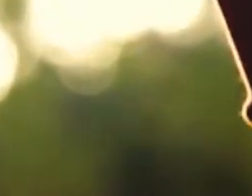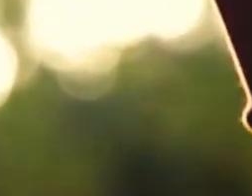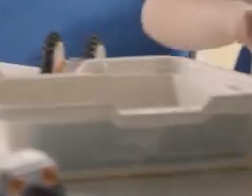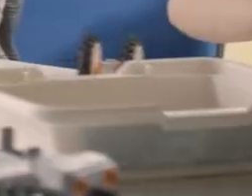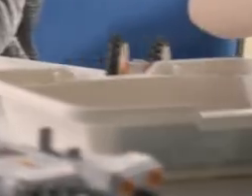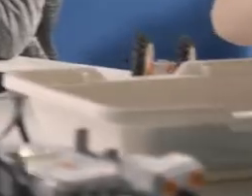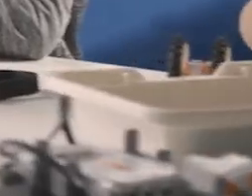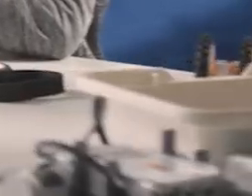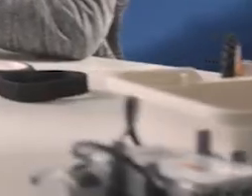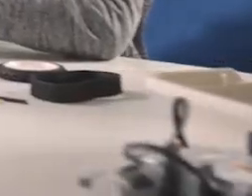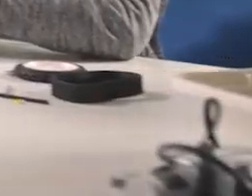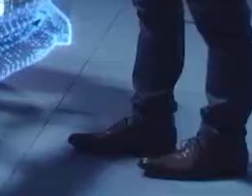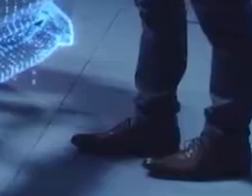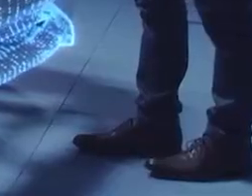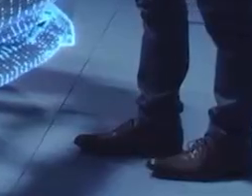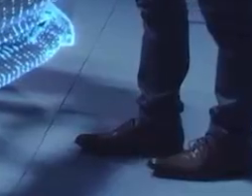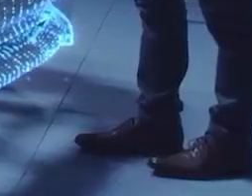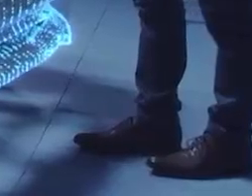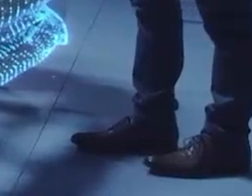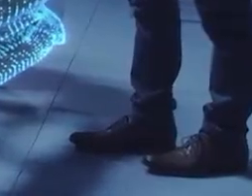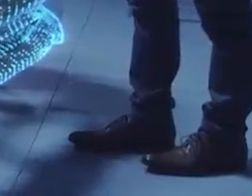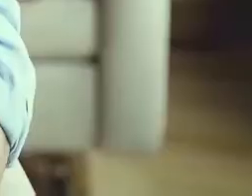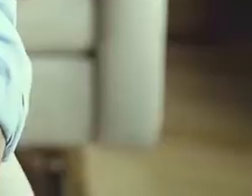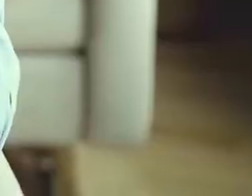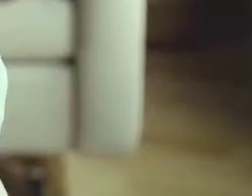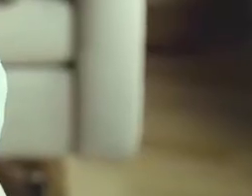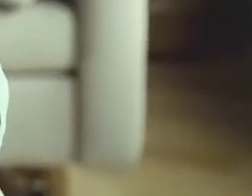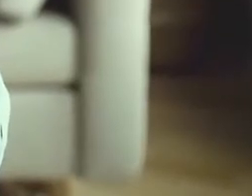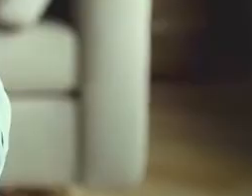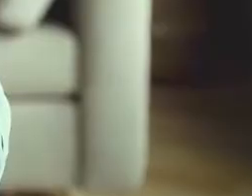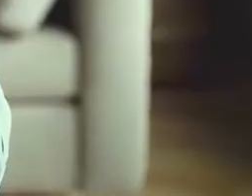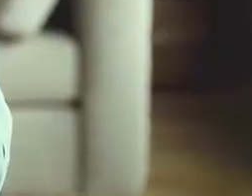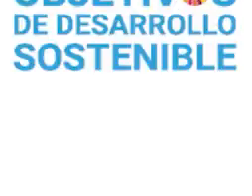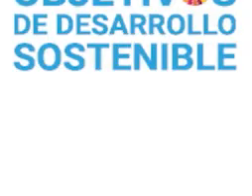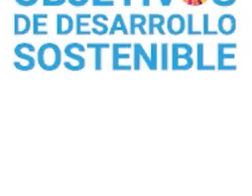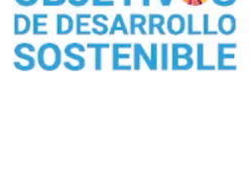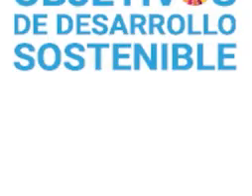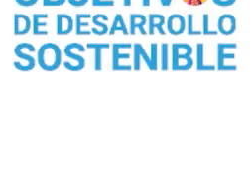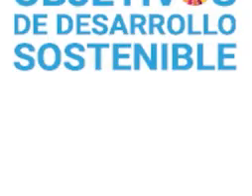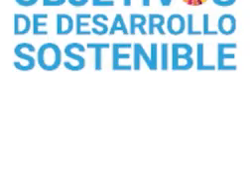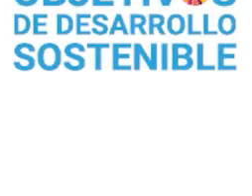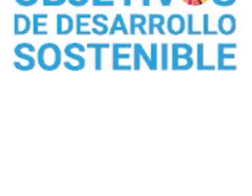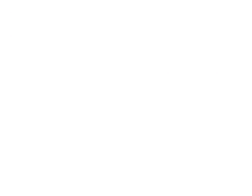Construimos un mundo con más oportunidades para las personas, para conseguir una sociedad